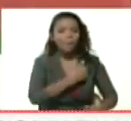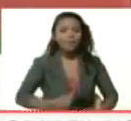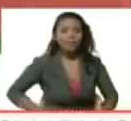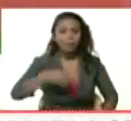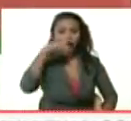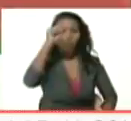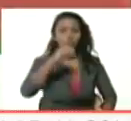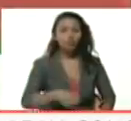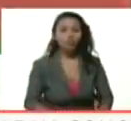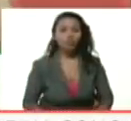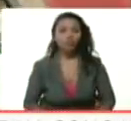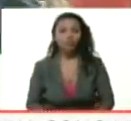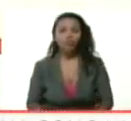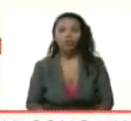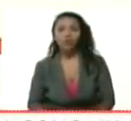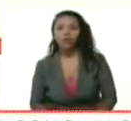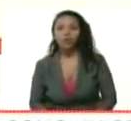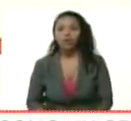venezolano, Nicolás Maduro.